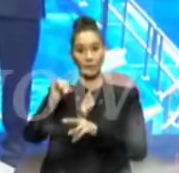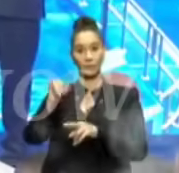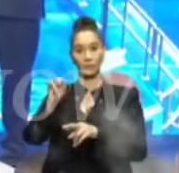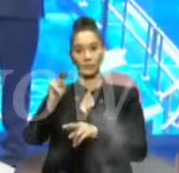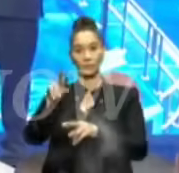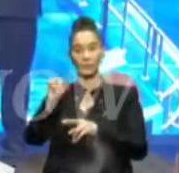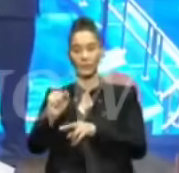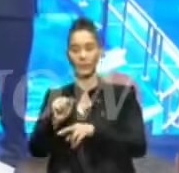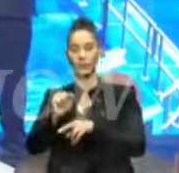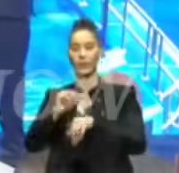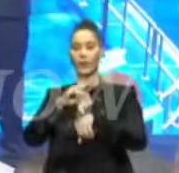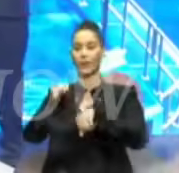la provincia monseñor Noel